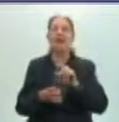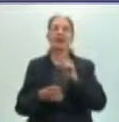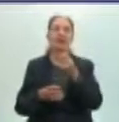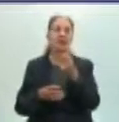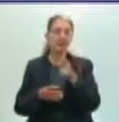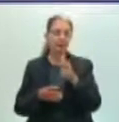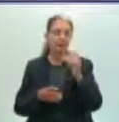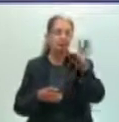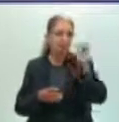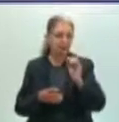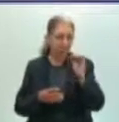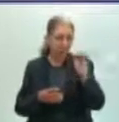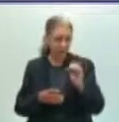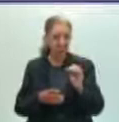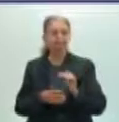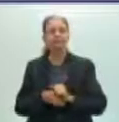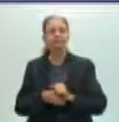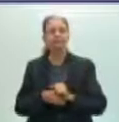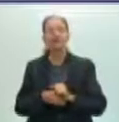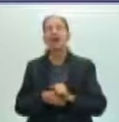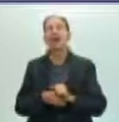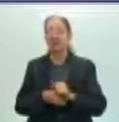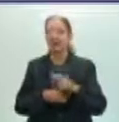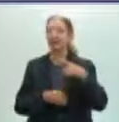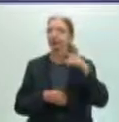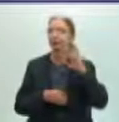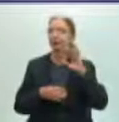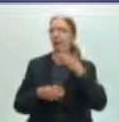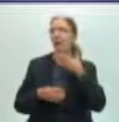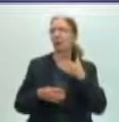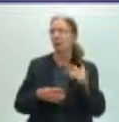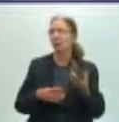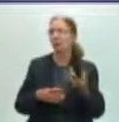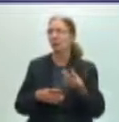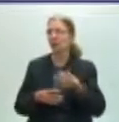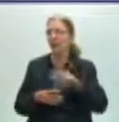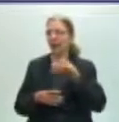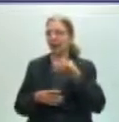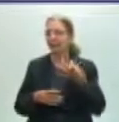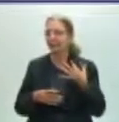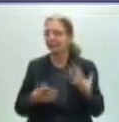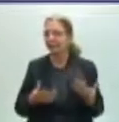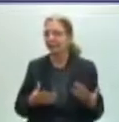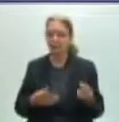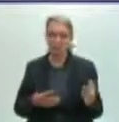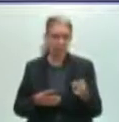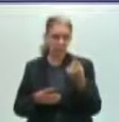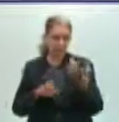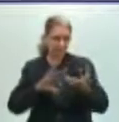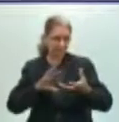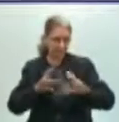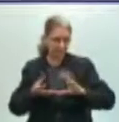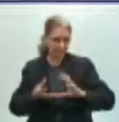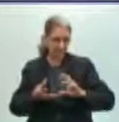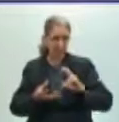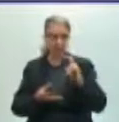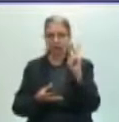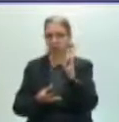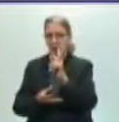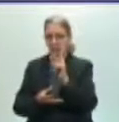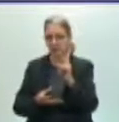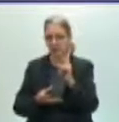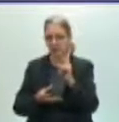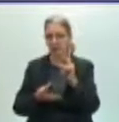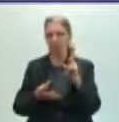10%. Entonces, si lo expresamos de una única manera, diríamos que es 2 por